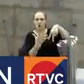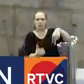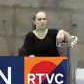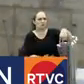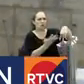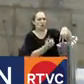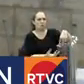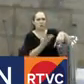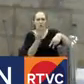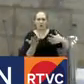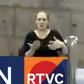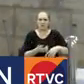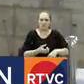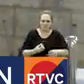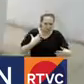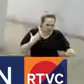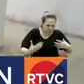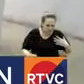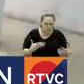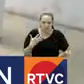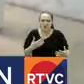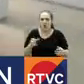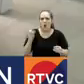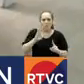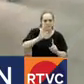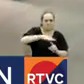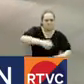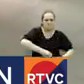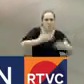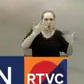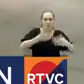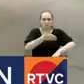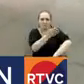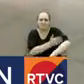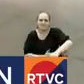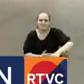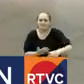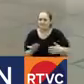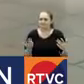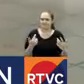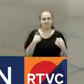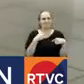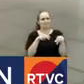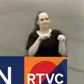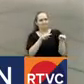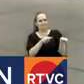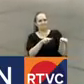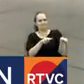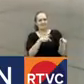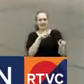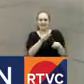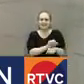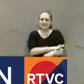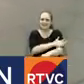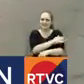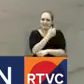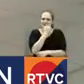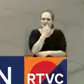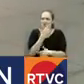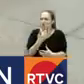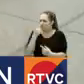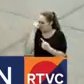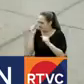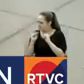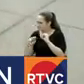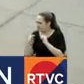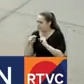veníamos heridos por las minas, que gente que perdió una extremidad, y eso para mí sí me afecta mucho como la parte emotiva. Entonces junto a los compañeros